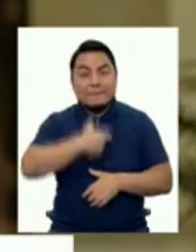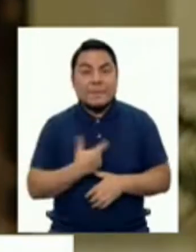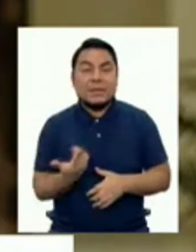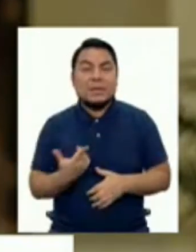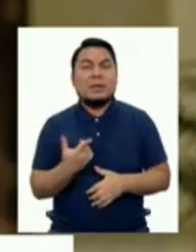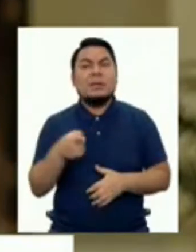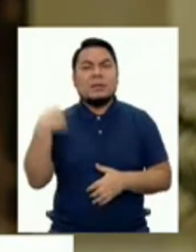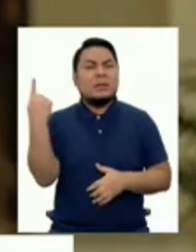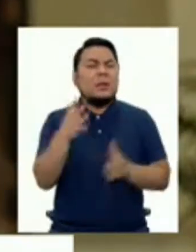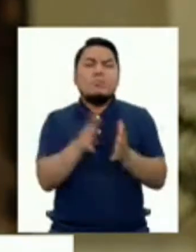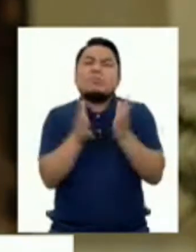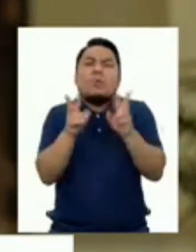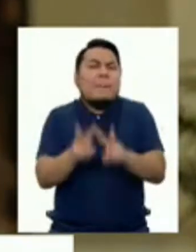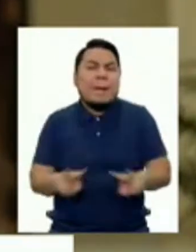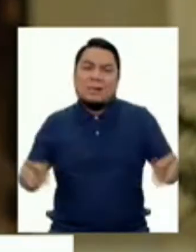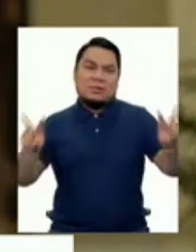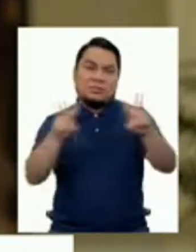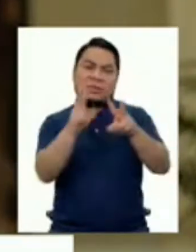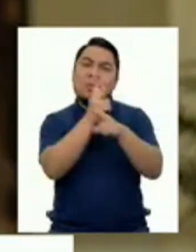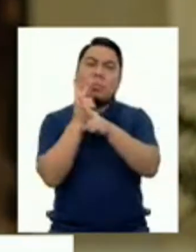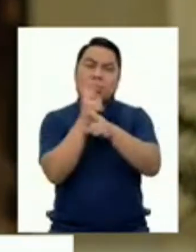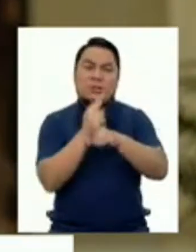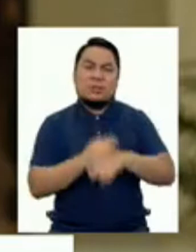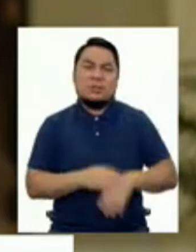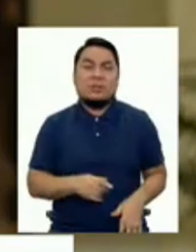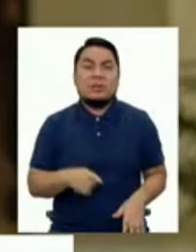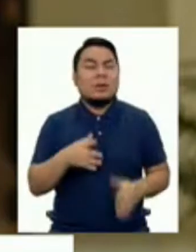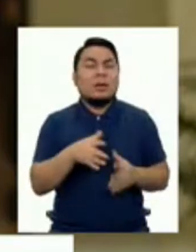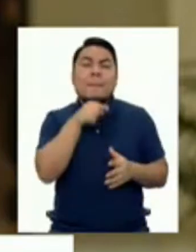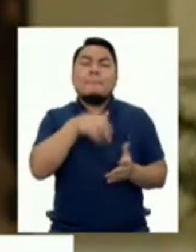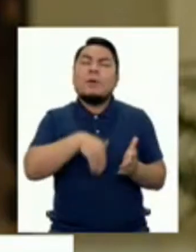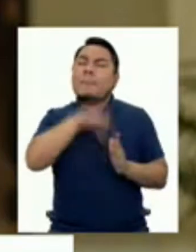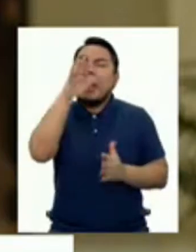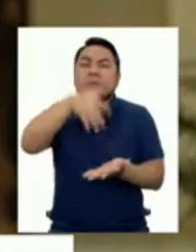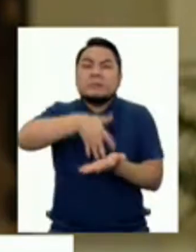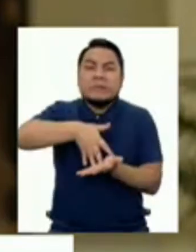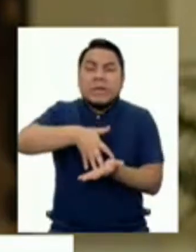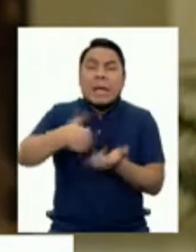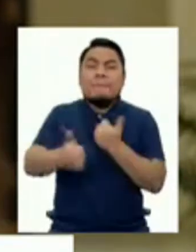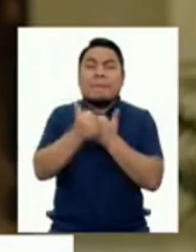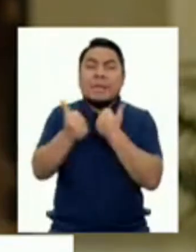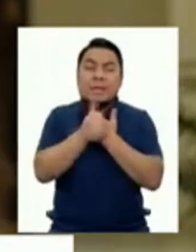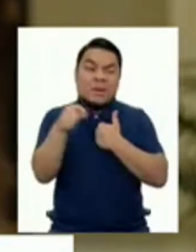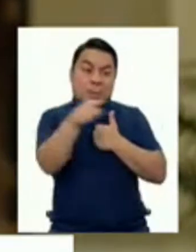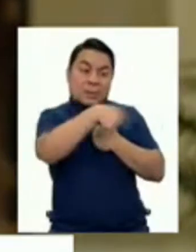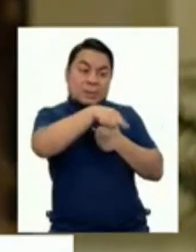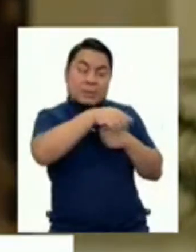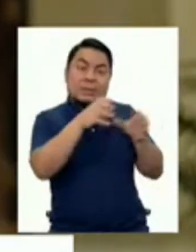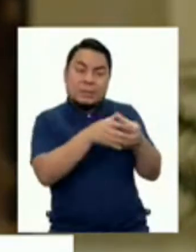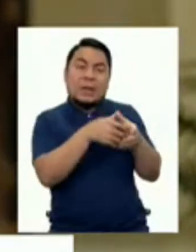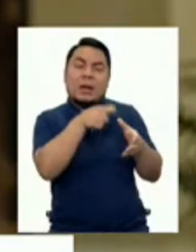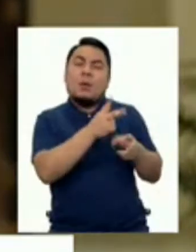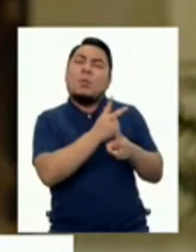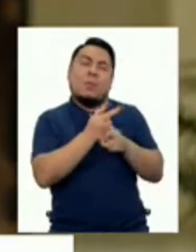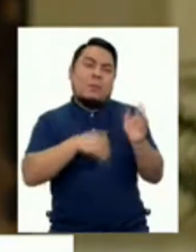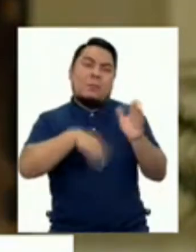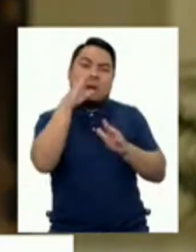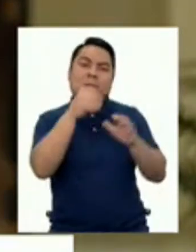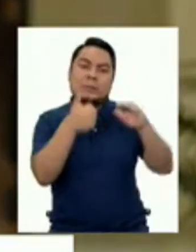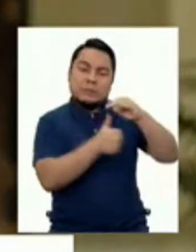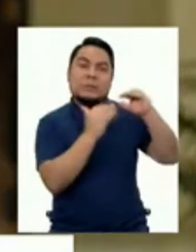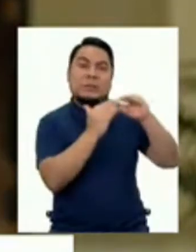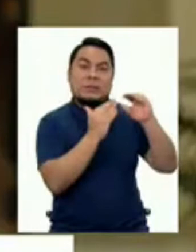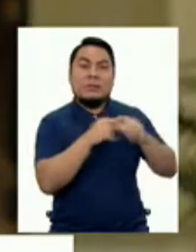seres valiosos y hay que cuidarlos, pero hay que cuidar a los más vulnerables, a los que en caso tengan el virus, tengan la